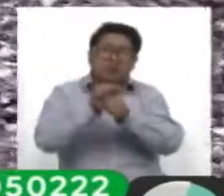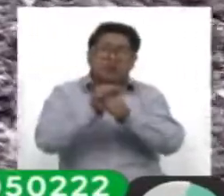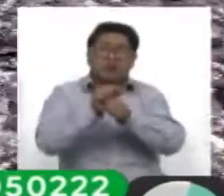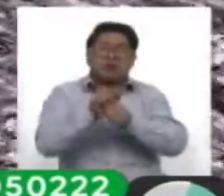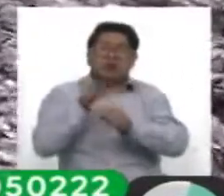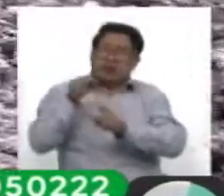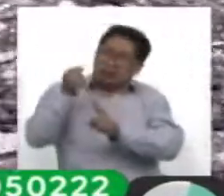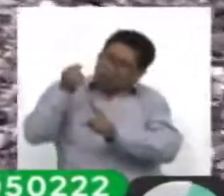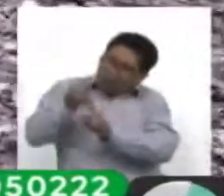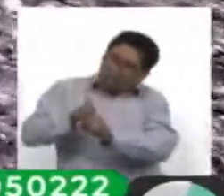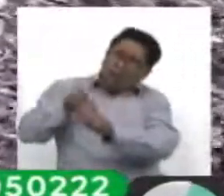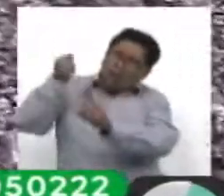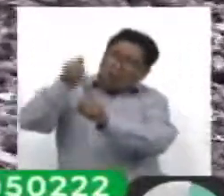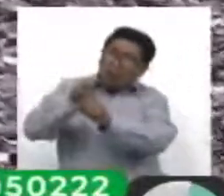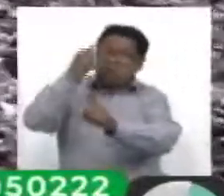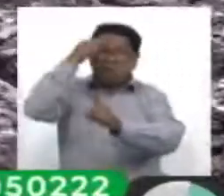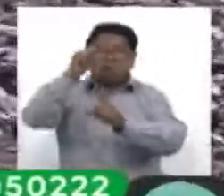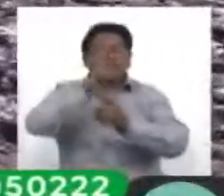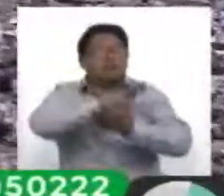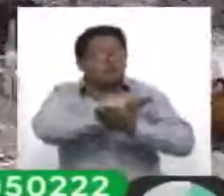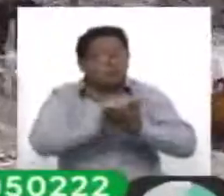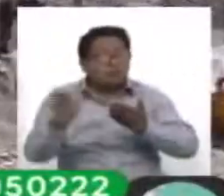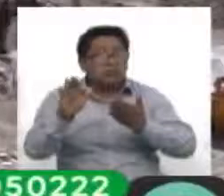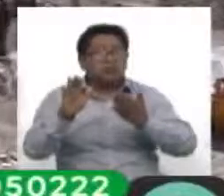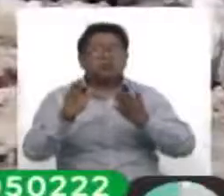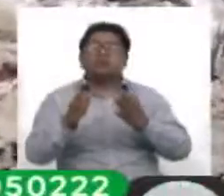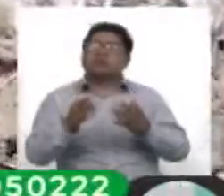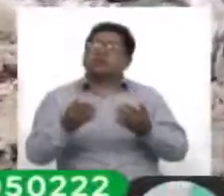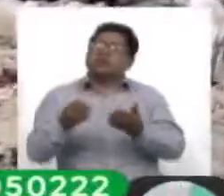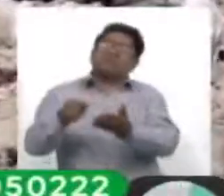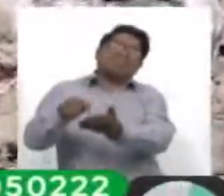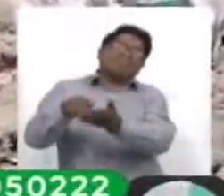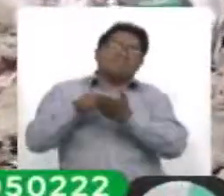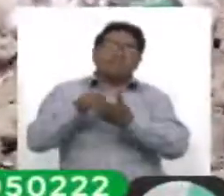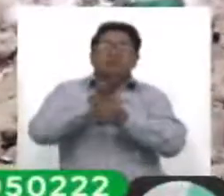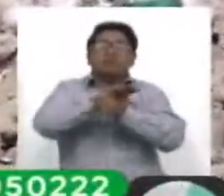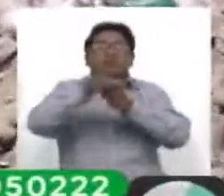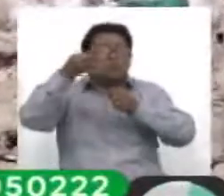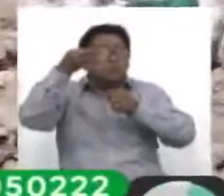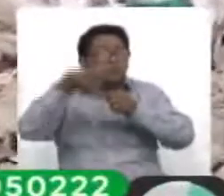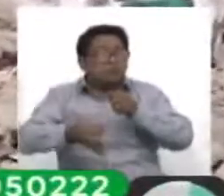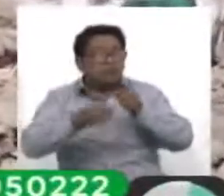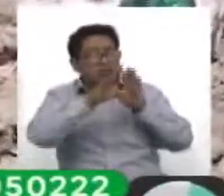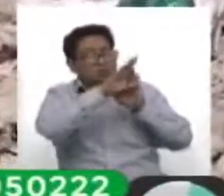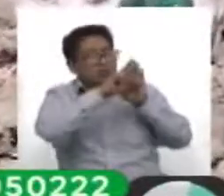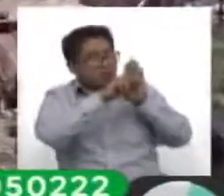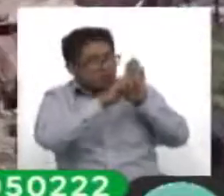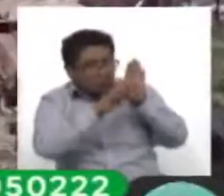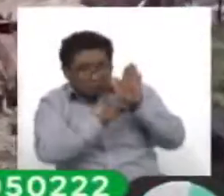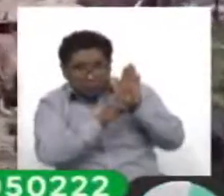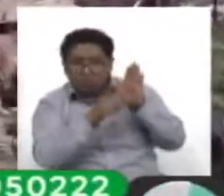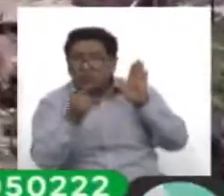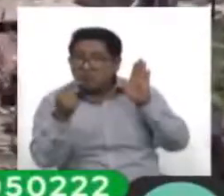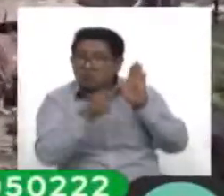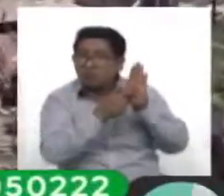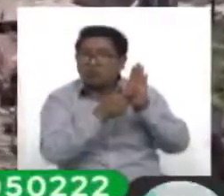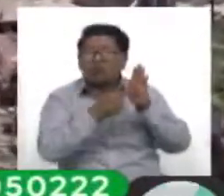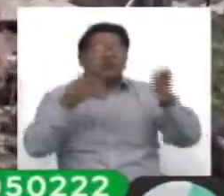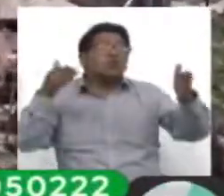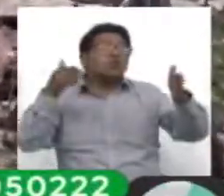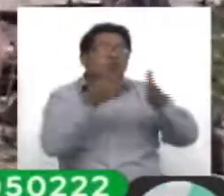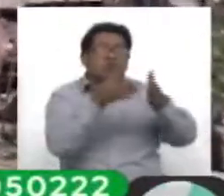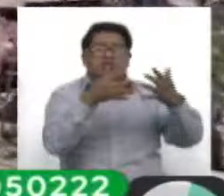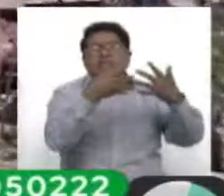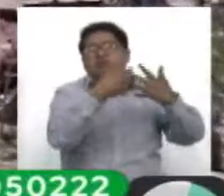lucha para hacer justicia en su demanda laboral, exigiendo el cumplimiento del amparo constitucional también ganado contra el propietario